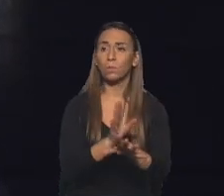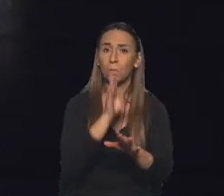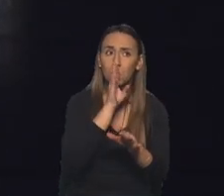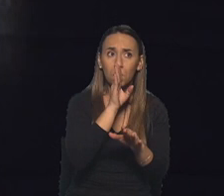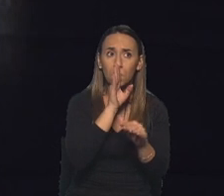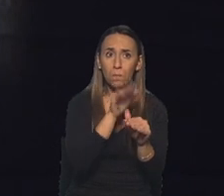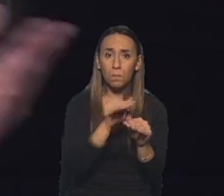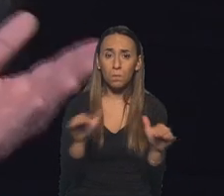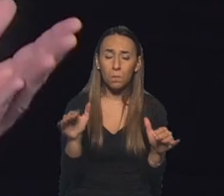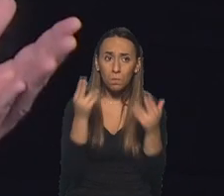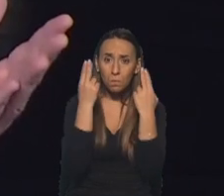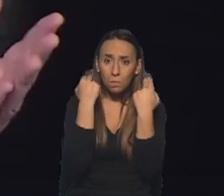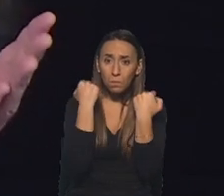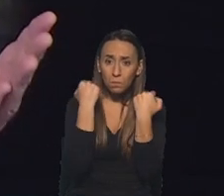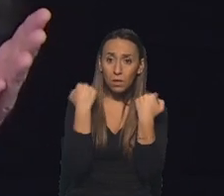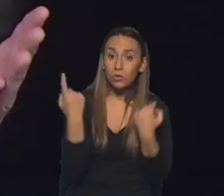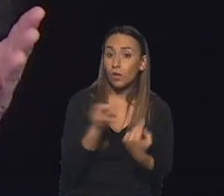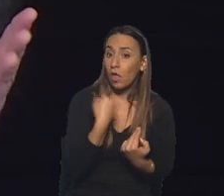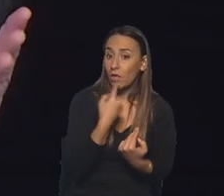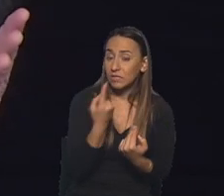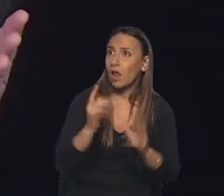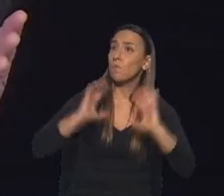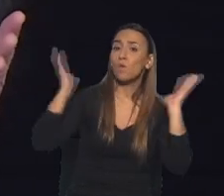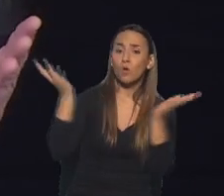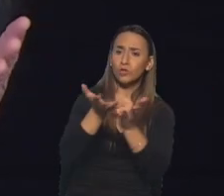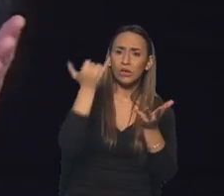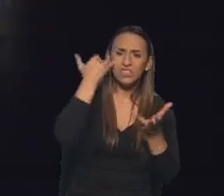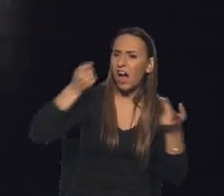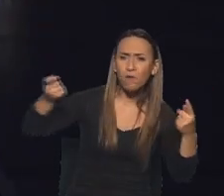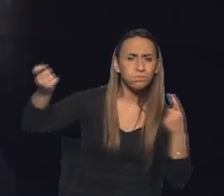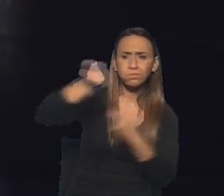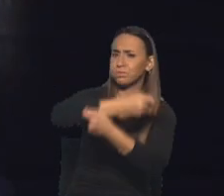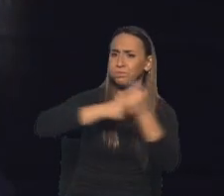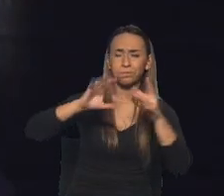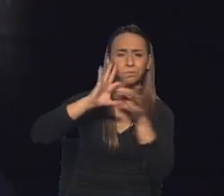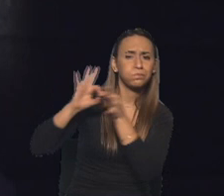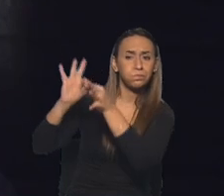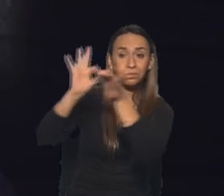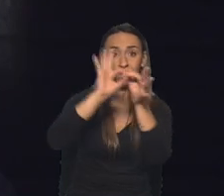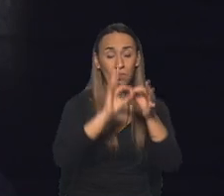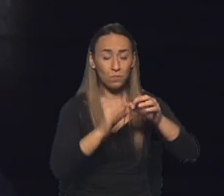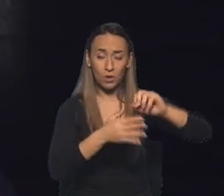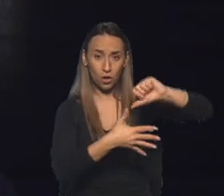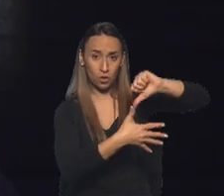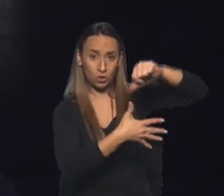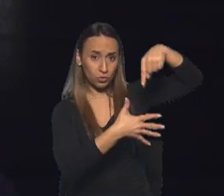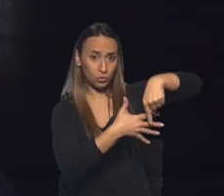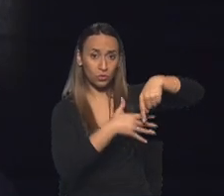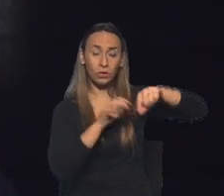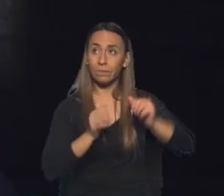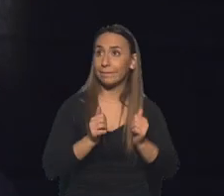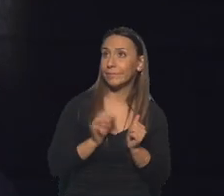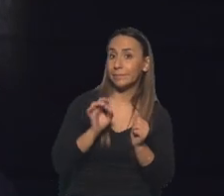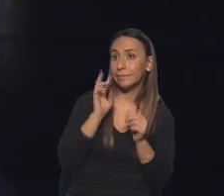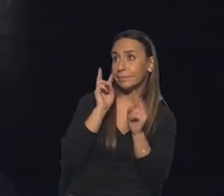de un mundo que nos dijeron que se había globalizado pero donde el sur más parte solo mira